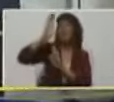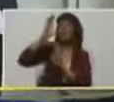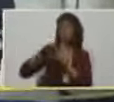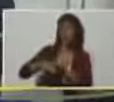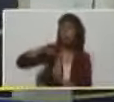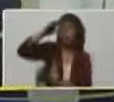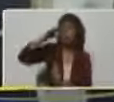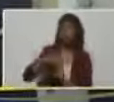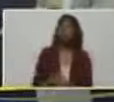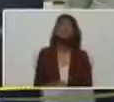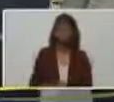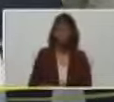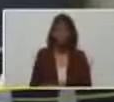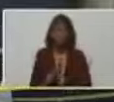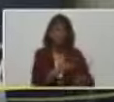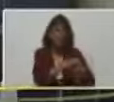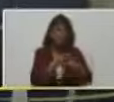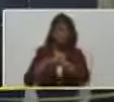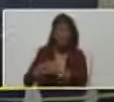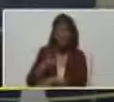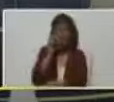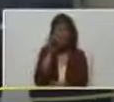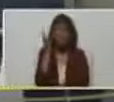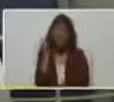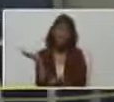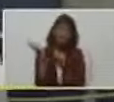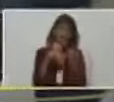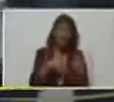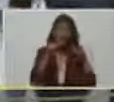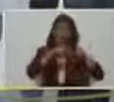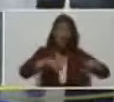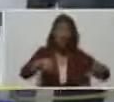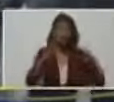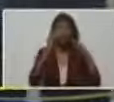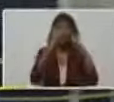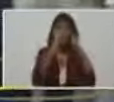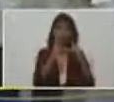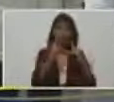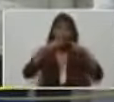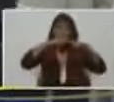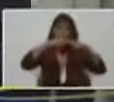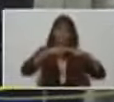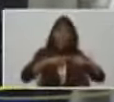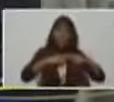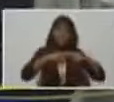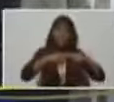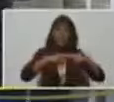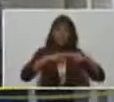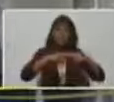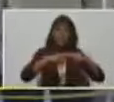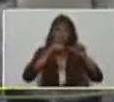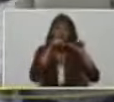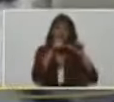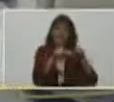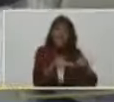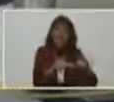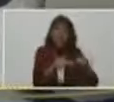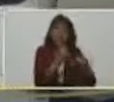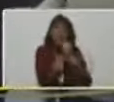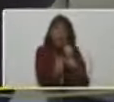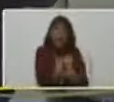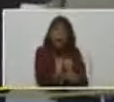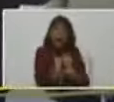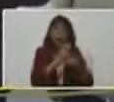Bueno, seguimos aquí, muchachos. Presidente, vamos al área de hospitalización. Que es como toda esta área que le habíamos comentado, es el